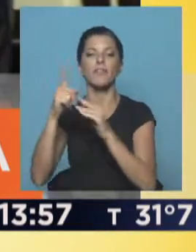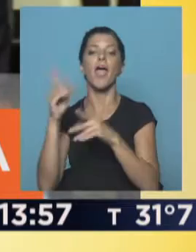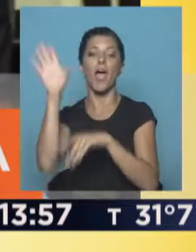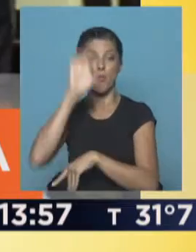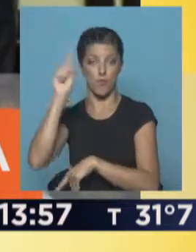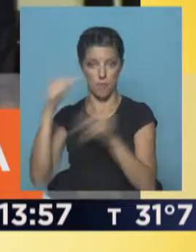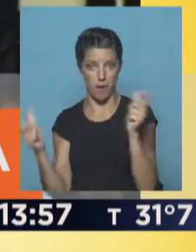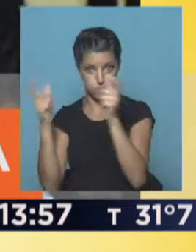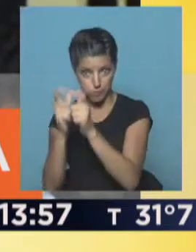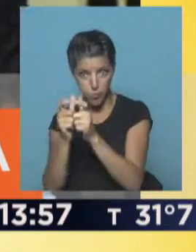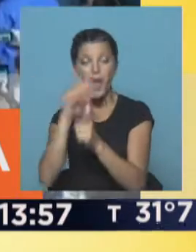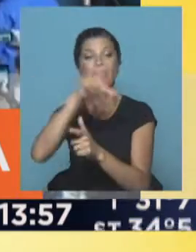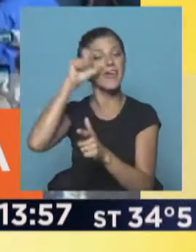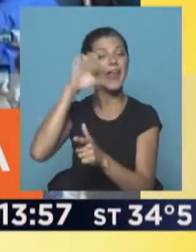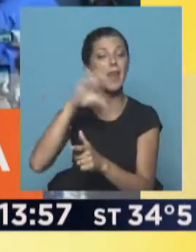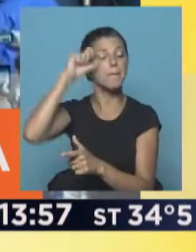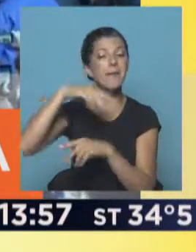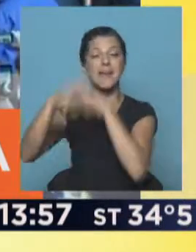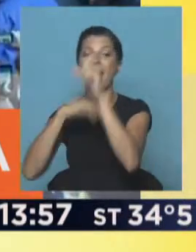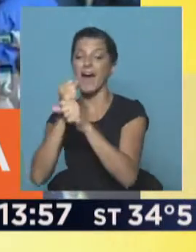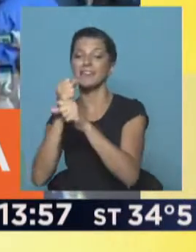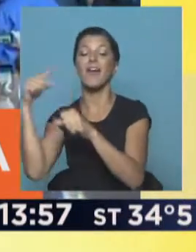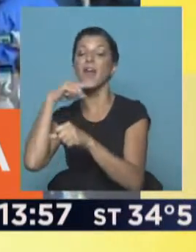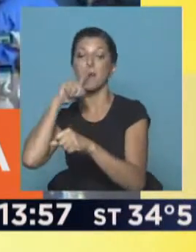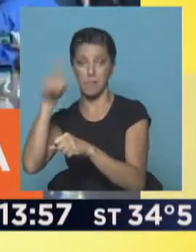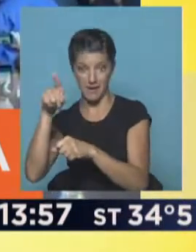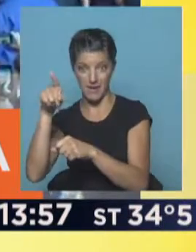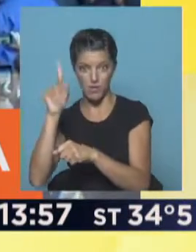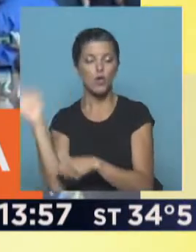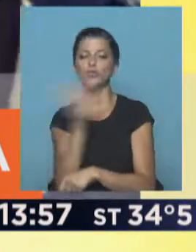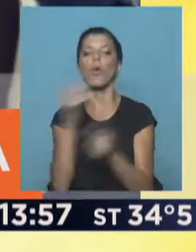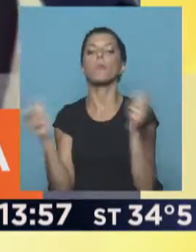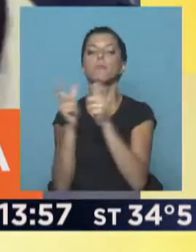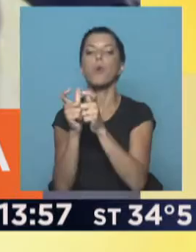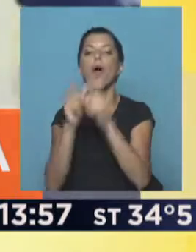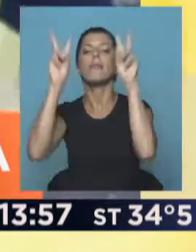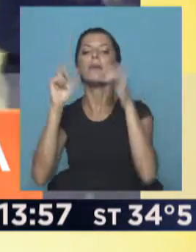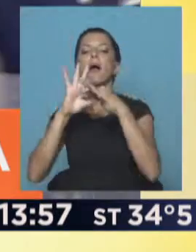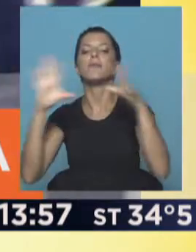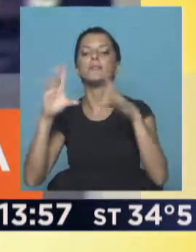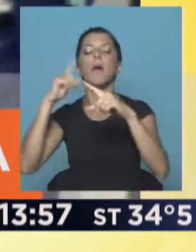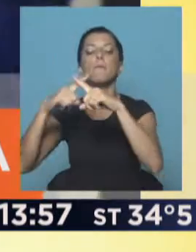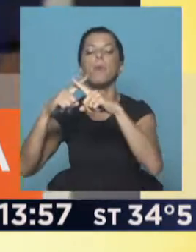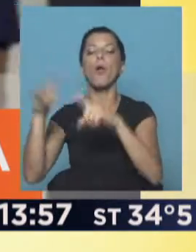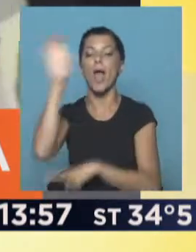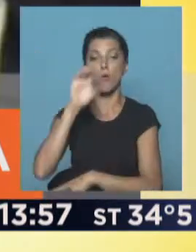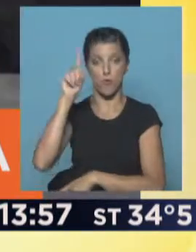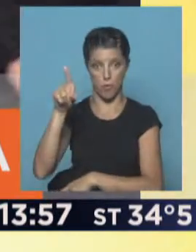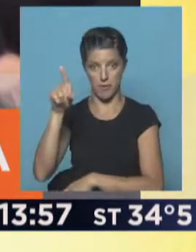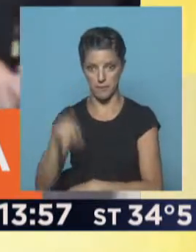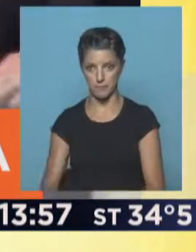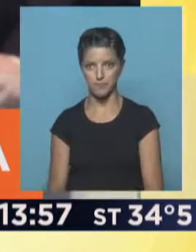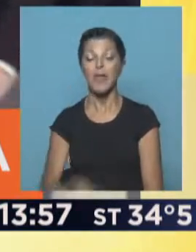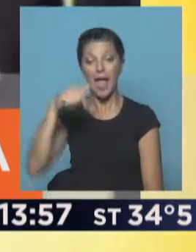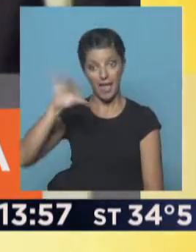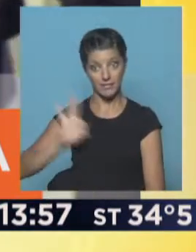francesa Marine Le Pen a la alemana Frauke Petri sesionarán bajo el lema Libertad para Europa en la ciudad alemana de Coblenza. Este